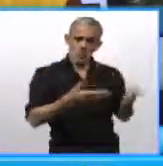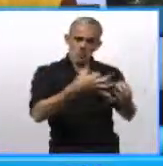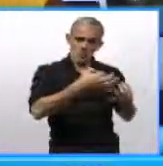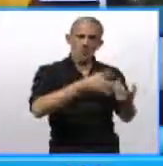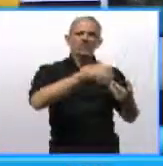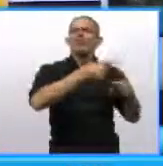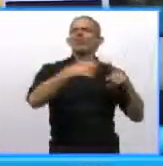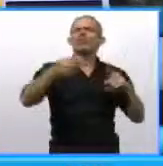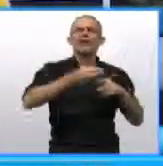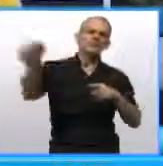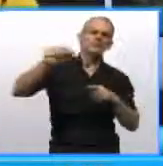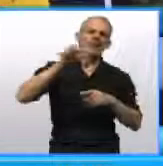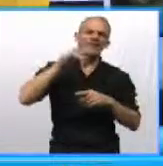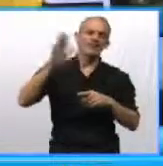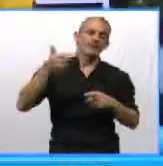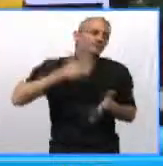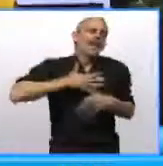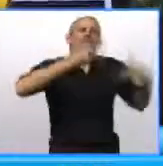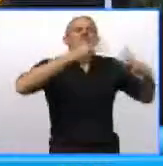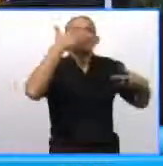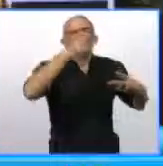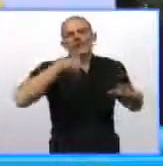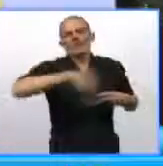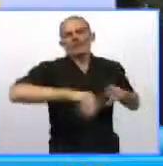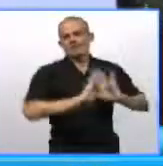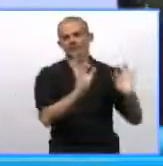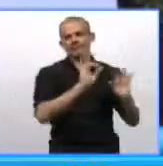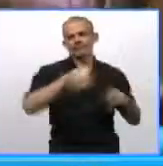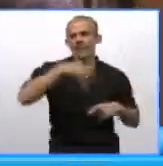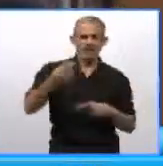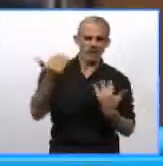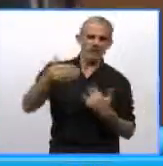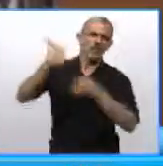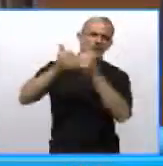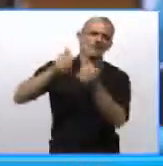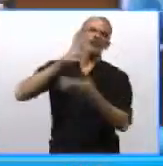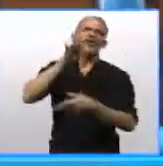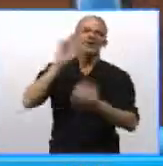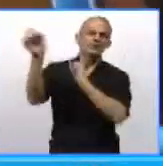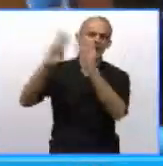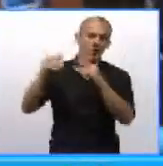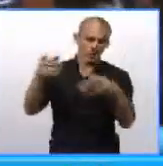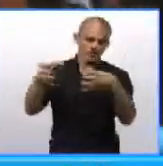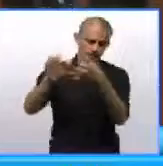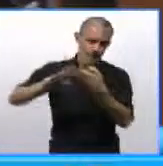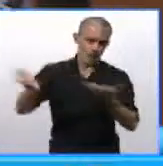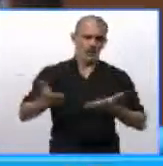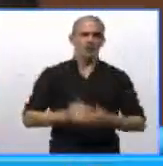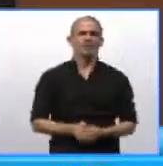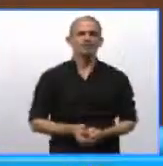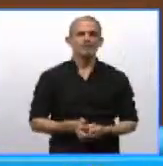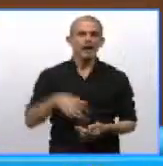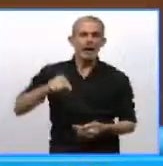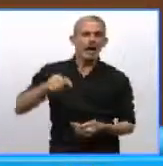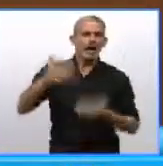teníamos. Lamentablemente nos quedamos en la semifinal, pero bueno, por suerte ahora hay revancha en otro torneo para pelear arriba. La verdad ayudó mucho a